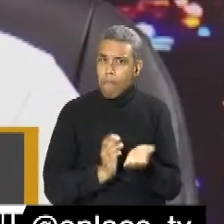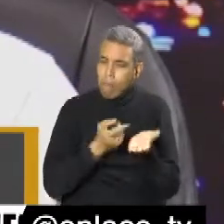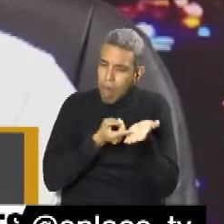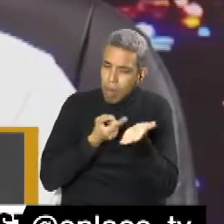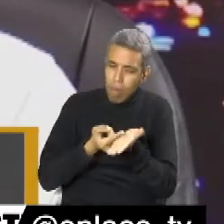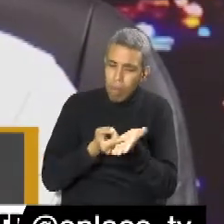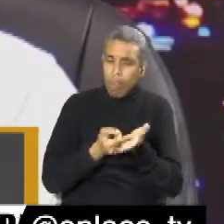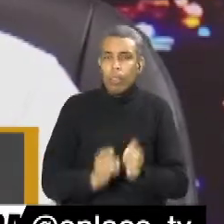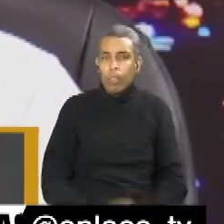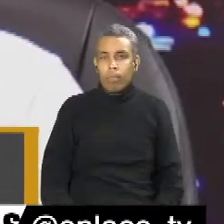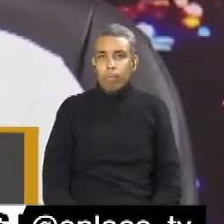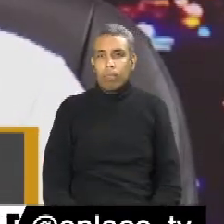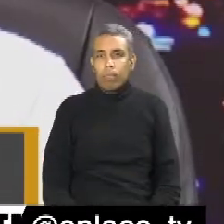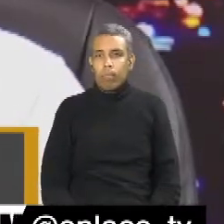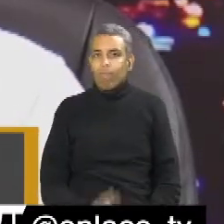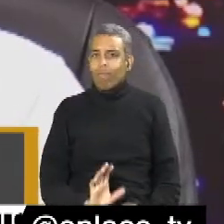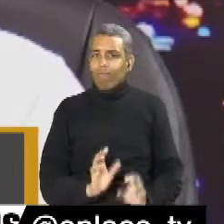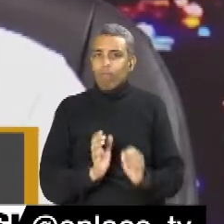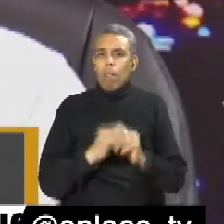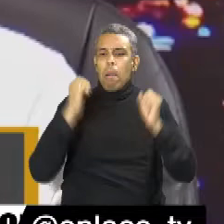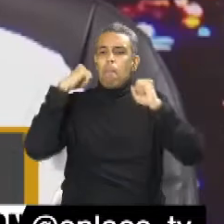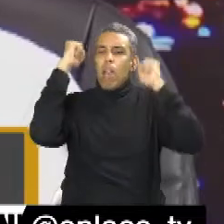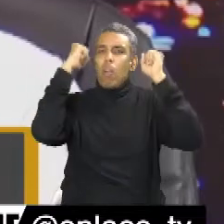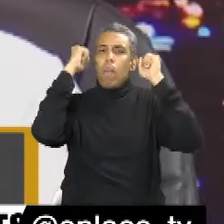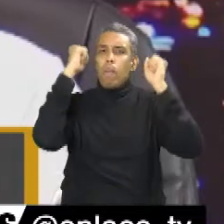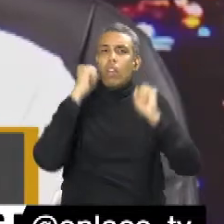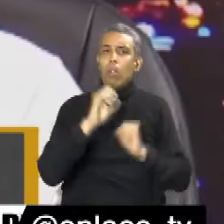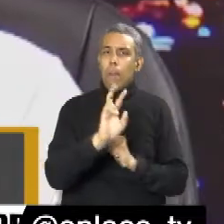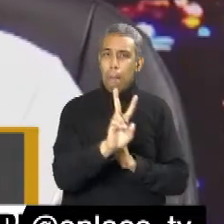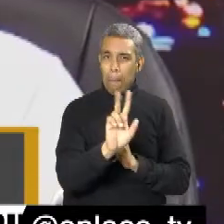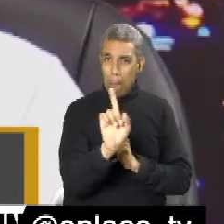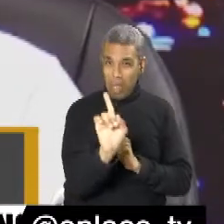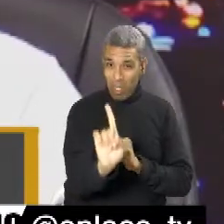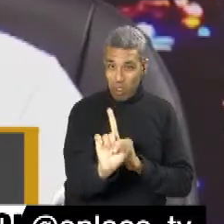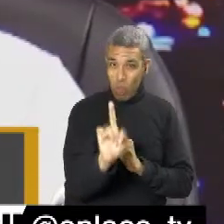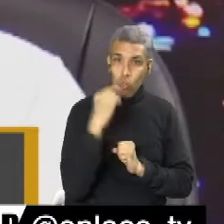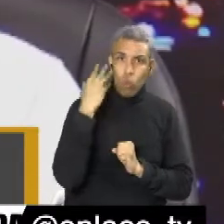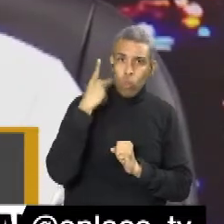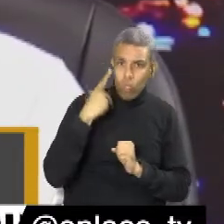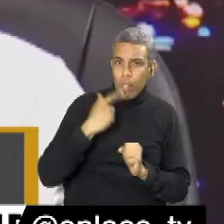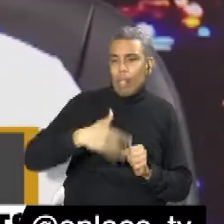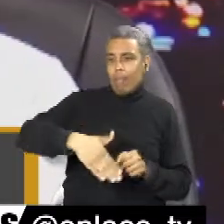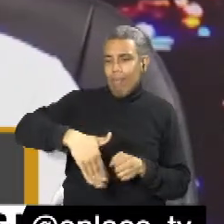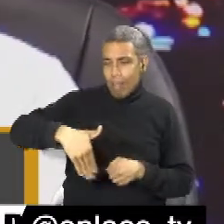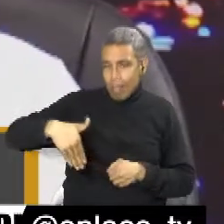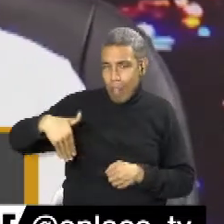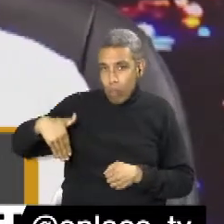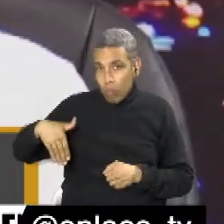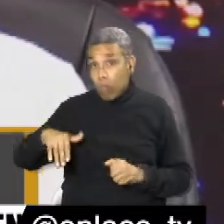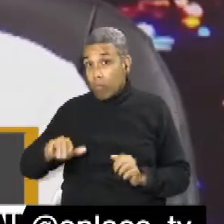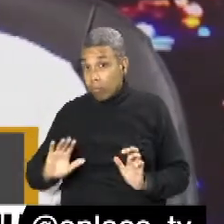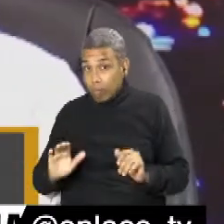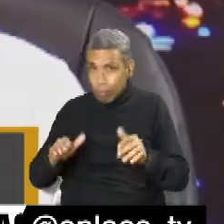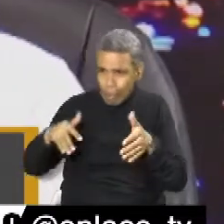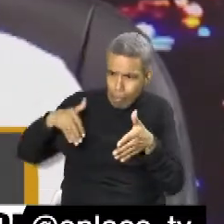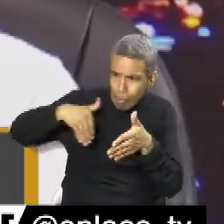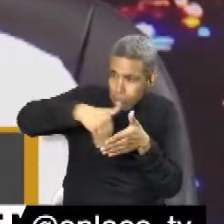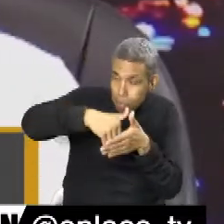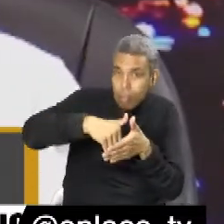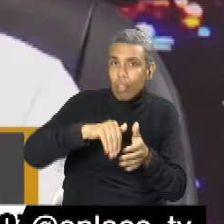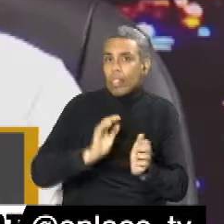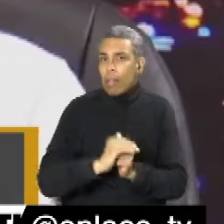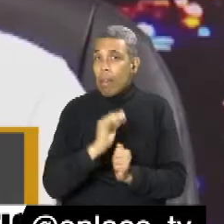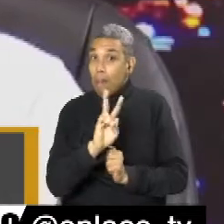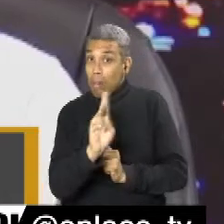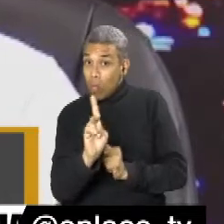días calendario sin estudiar de los niños. Entonces, eso es el tiempo que tenemos que recuperar. En la medida que eso se recupere, los docentes también van a ir